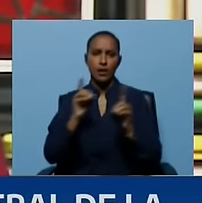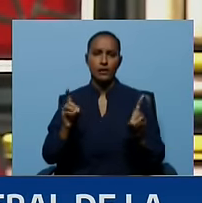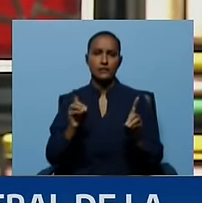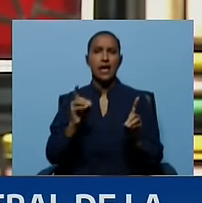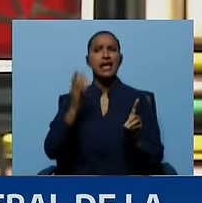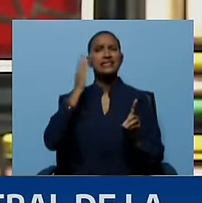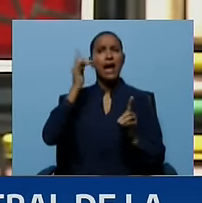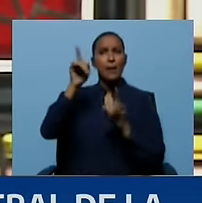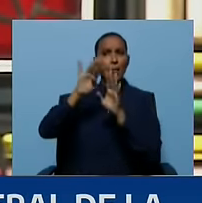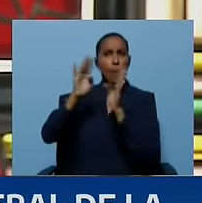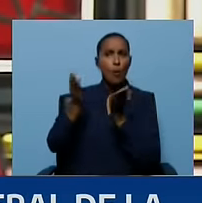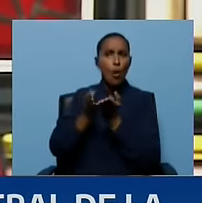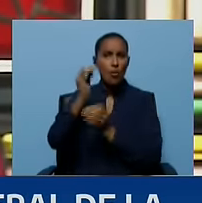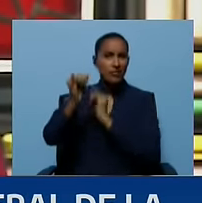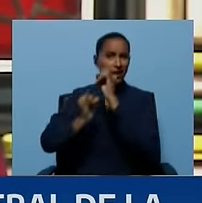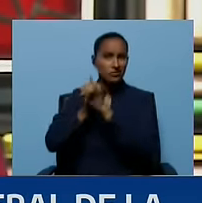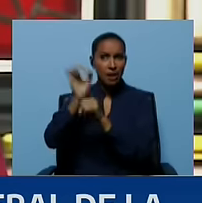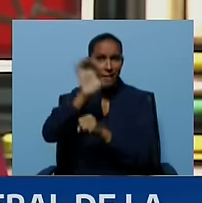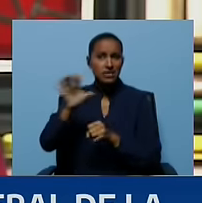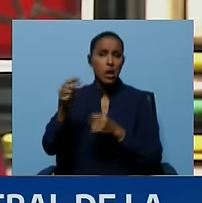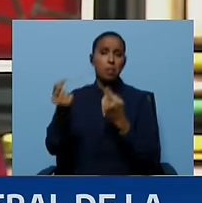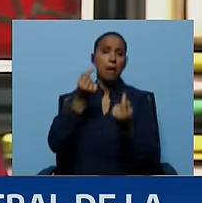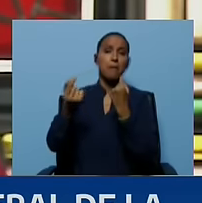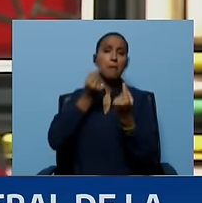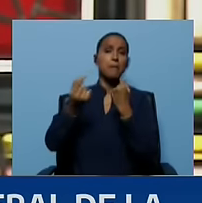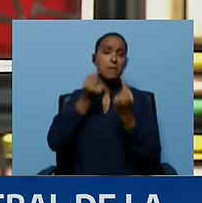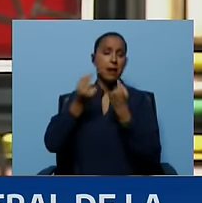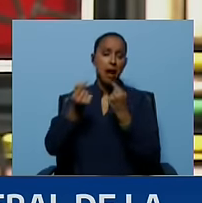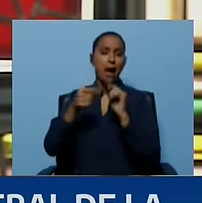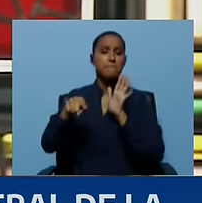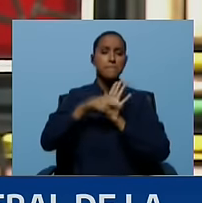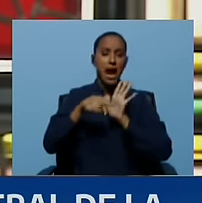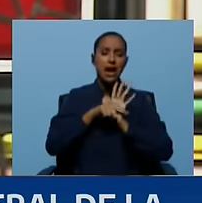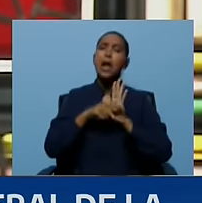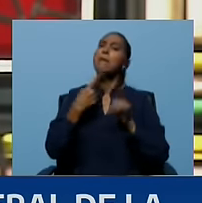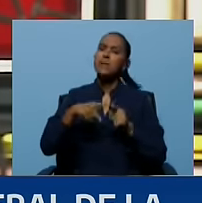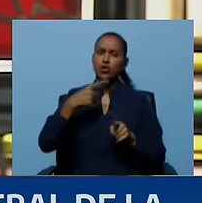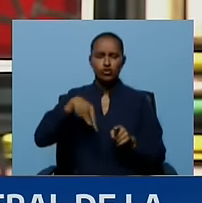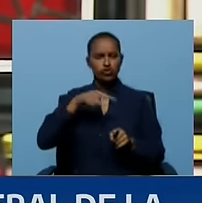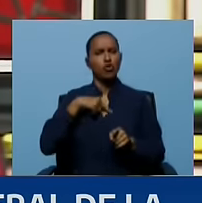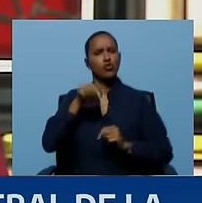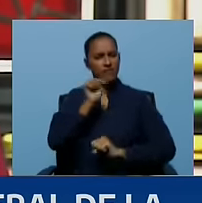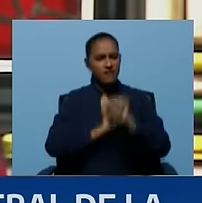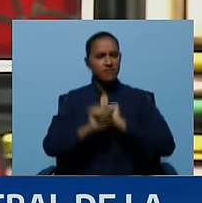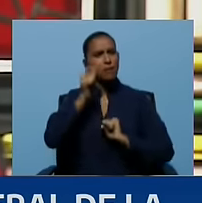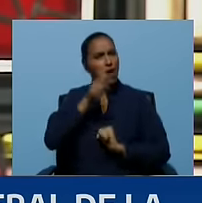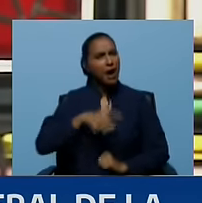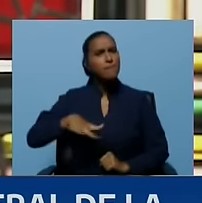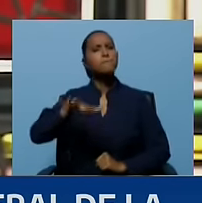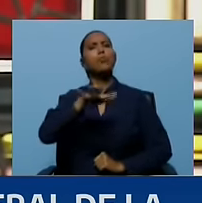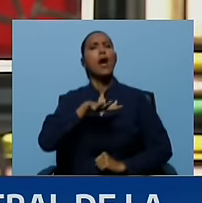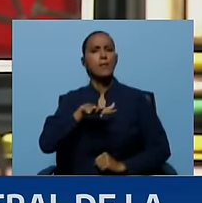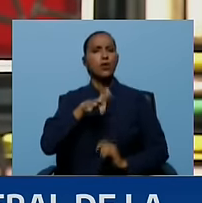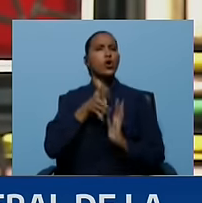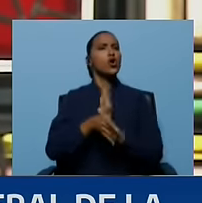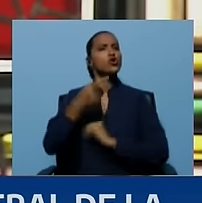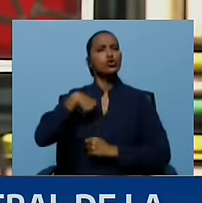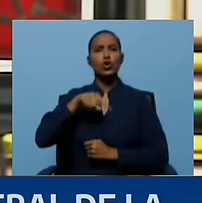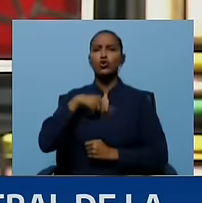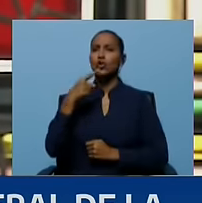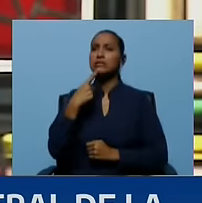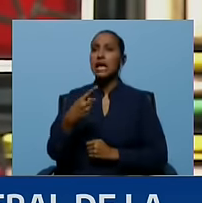en el mundo, pues nosotros, el pueblo venezolano, defendemos que es mucho mejor nuestra democracia, que no plantea privatizar la vivienda,